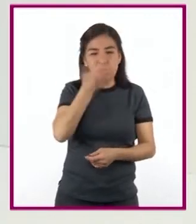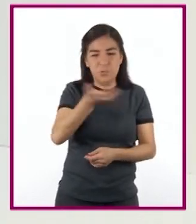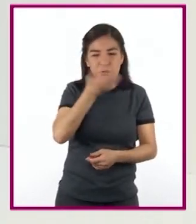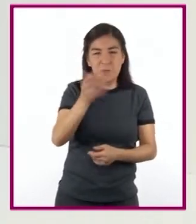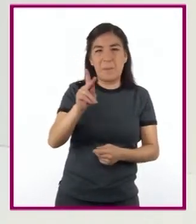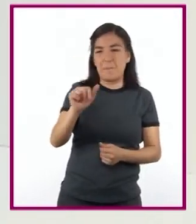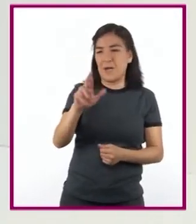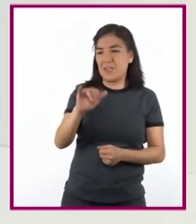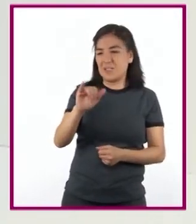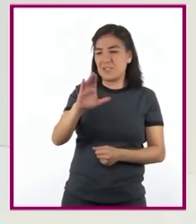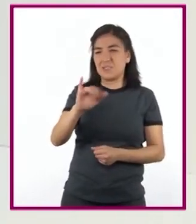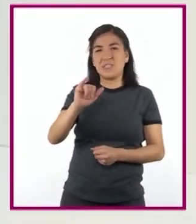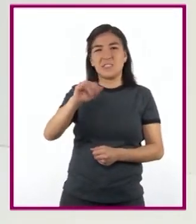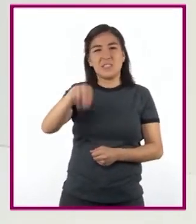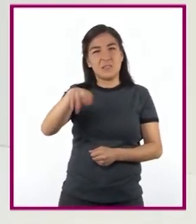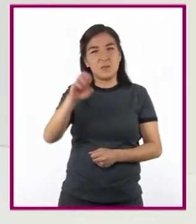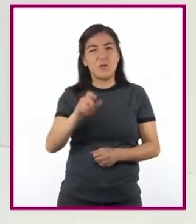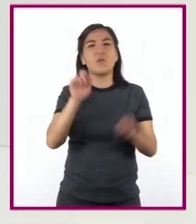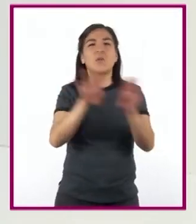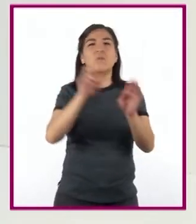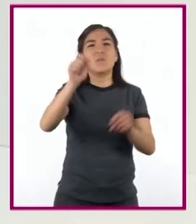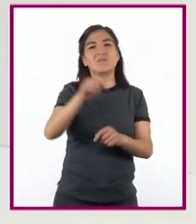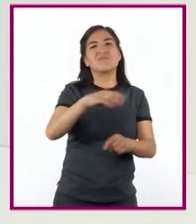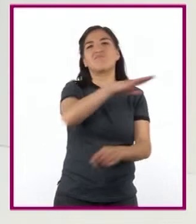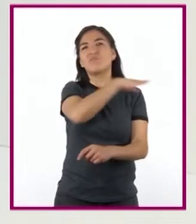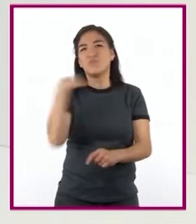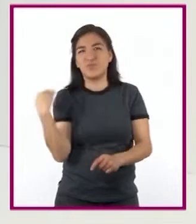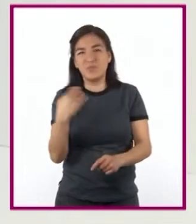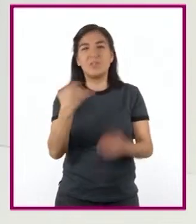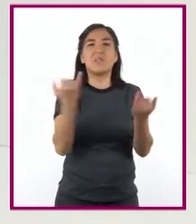de anticlericalismo y guillotina,